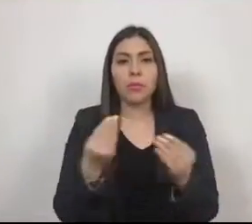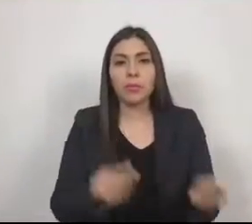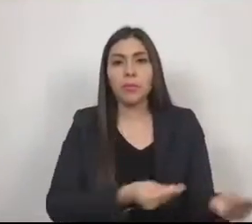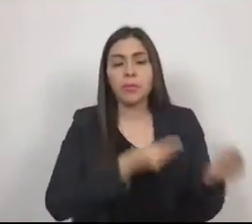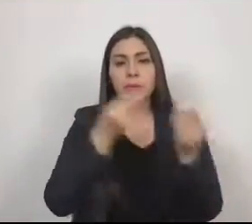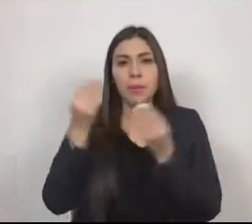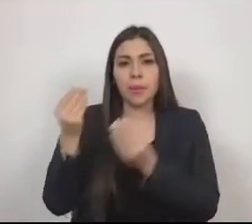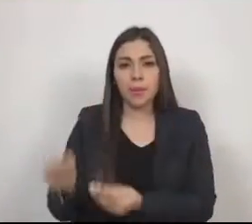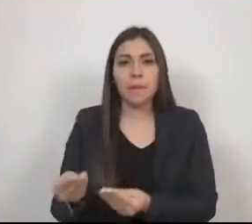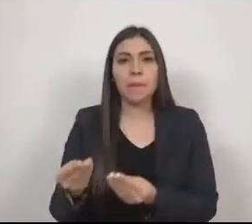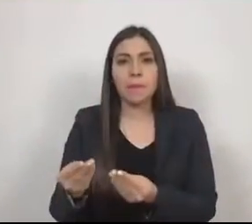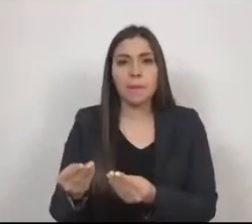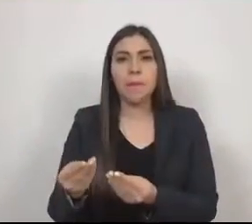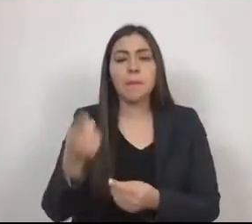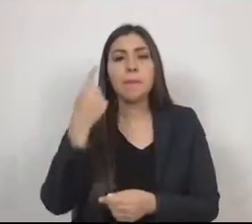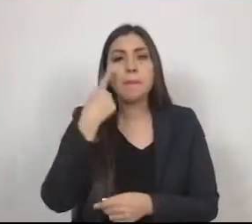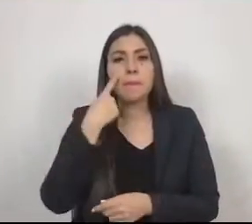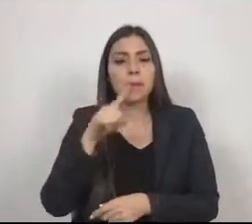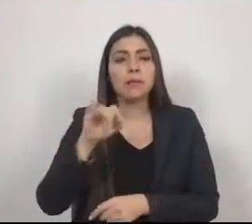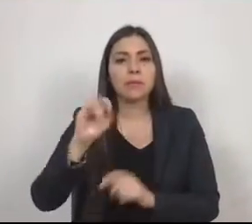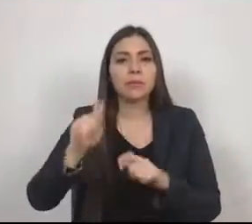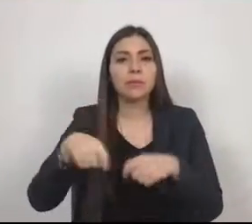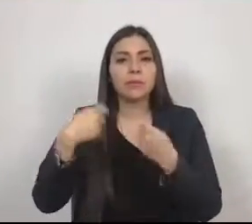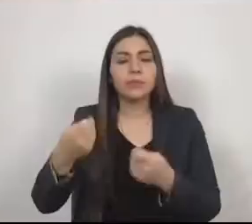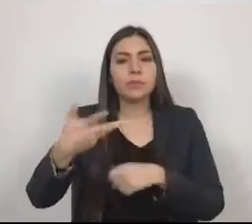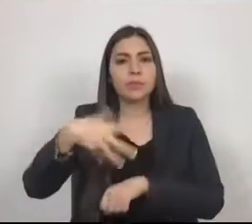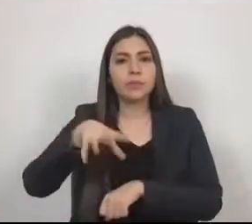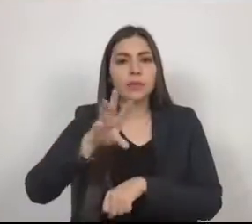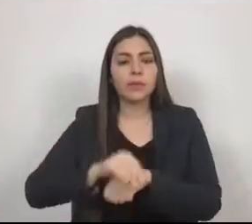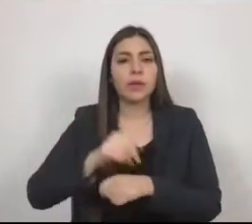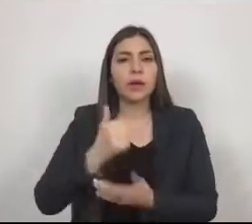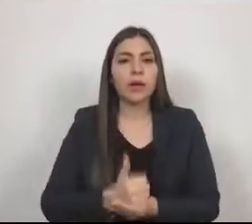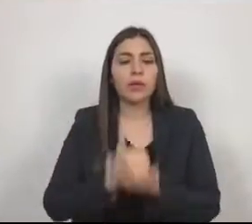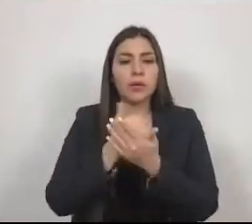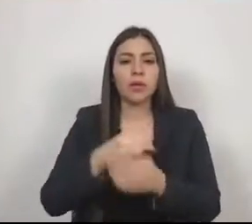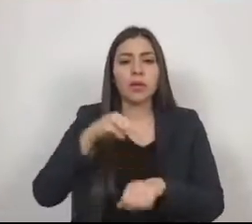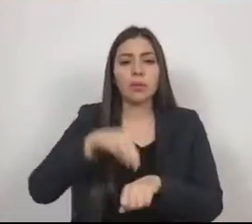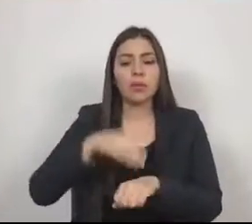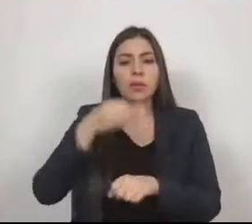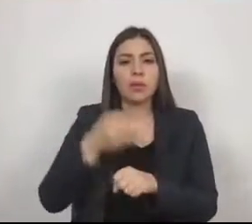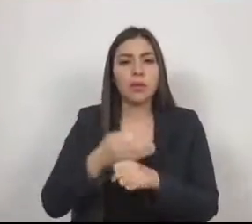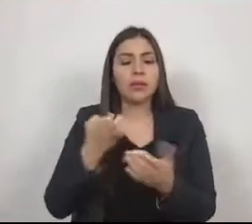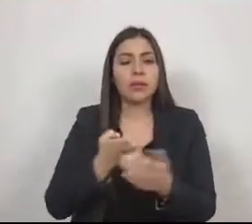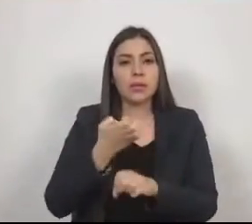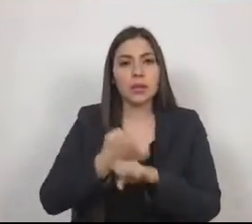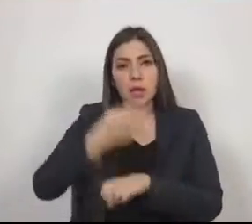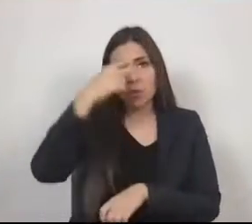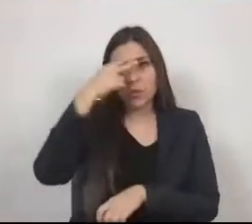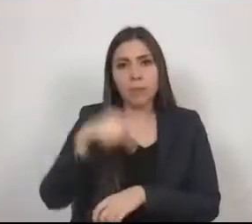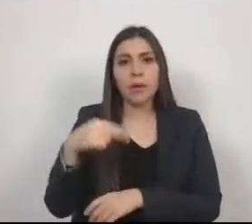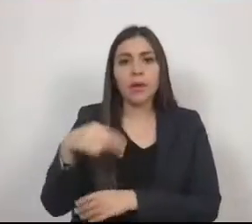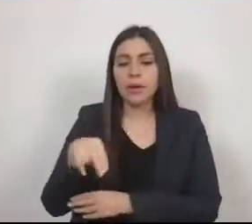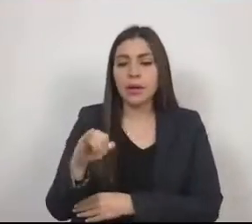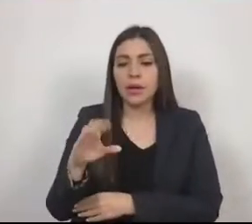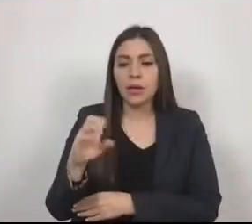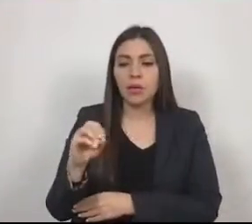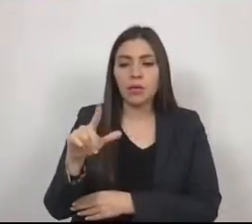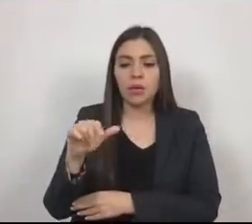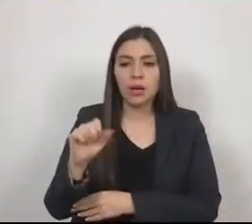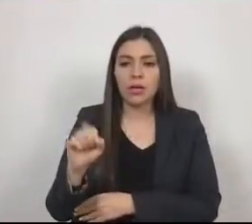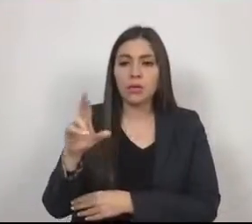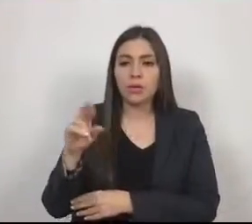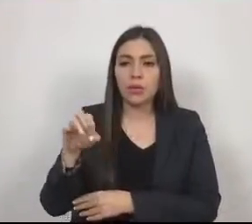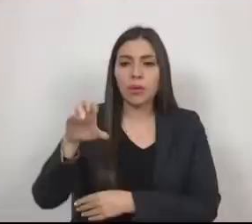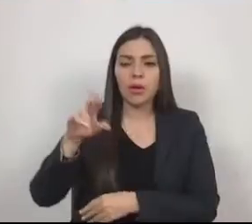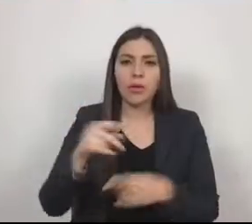proyecto de decreto por el que se autoriza al Honorable Ayuntamiento de Nicolás Romero, Estado de México, a desincorporar diversos inmuebles de